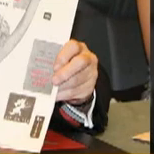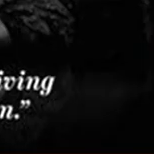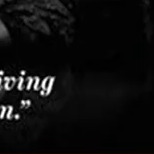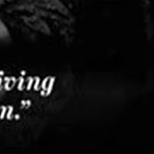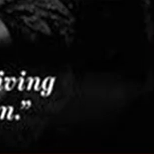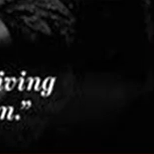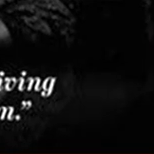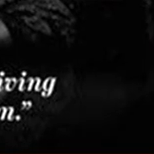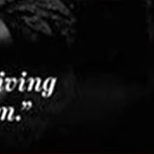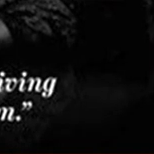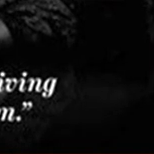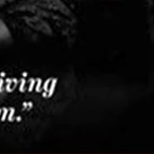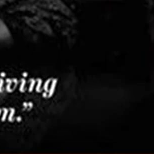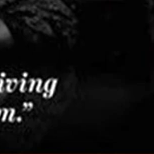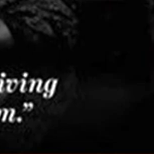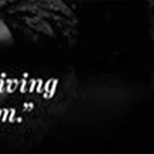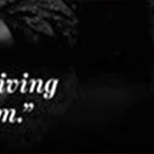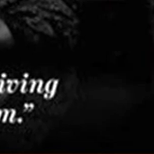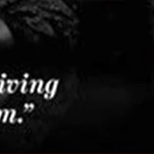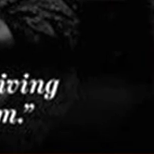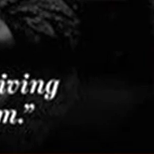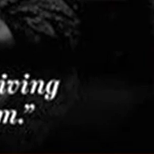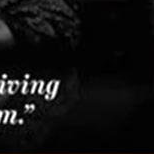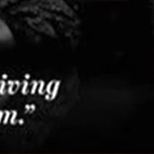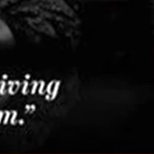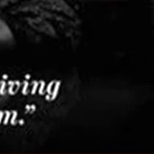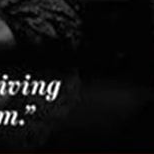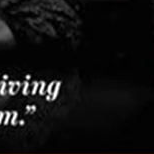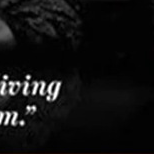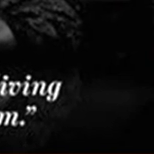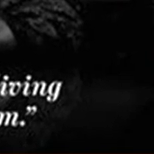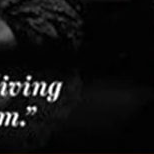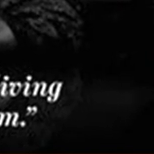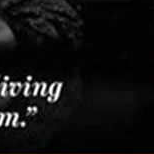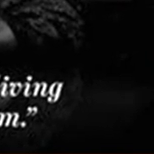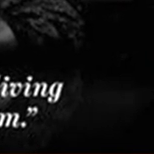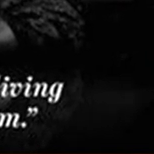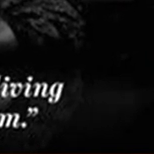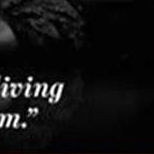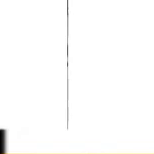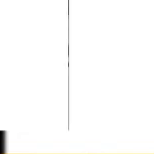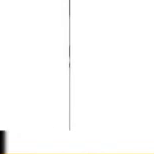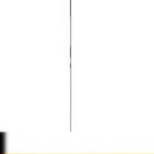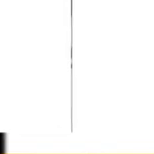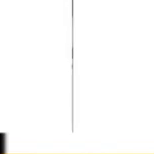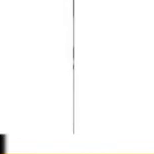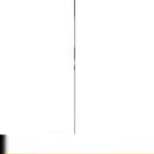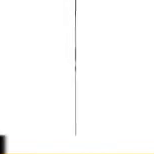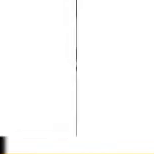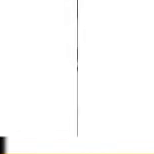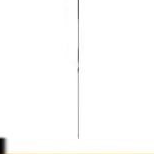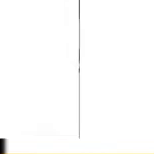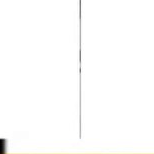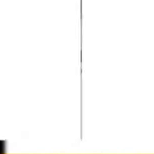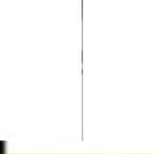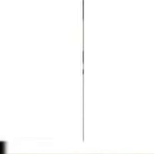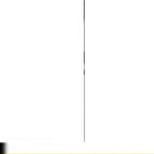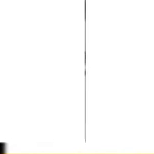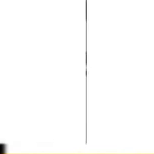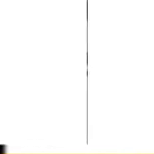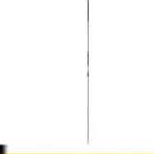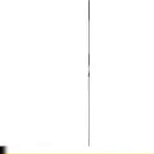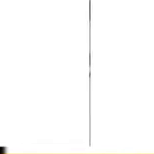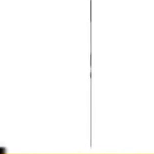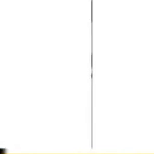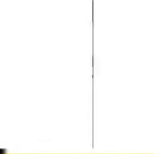Playboy informó de la muerte de su fundador a través de su cuenta de Twitter, donde lo describen como un ícono de los Estados Unidos. La vida es muy